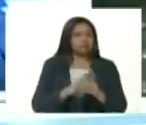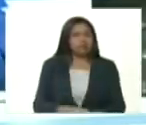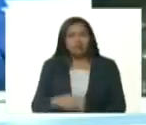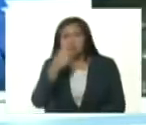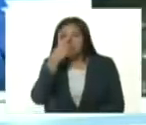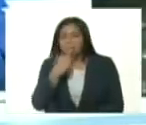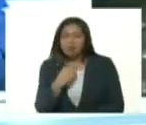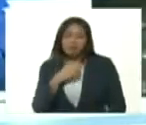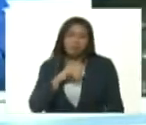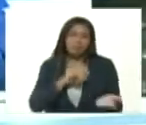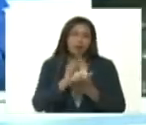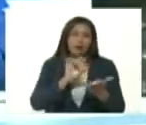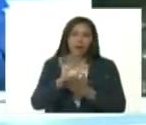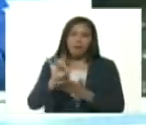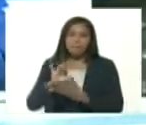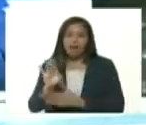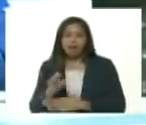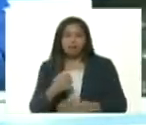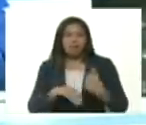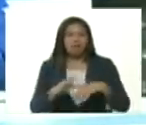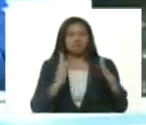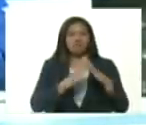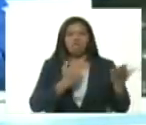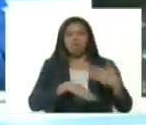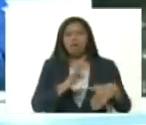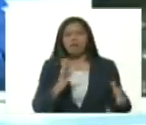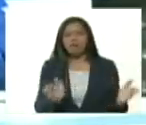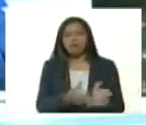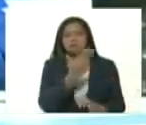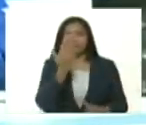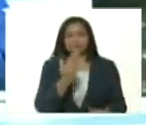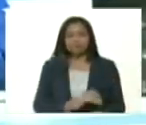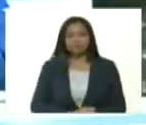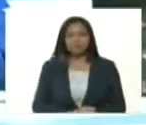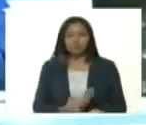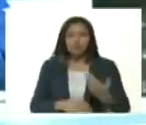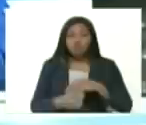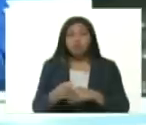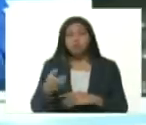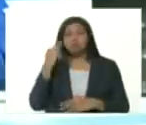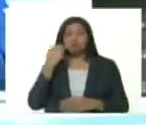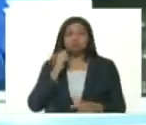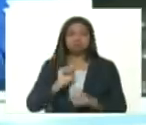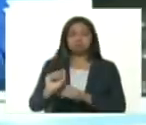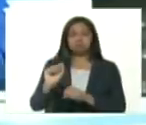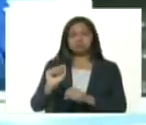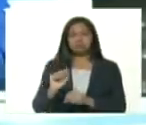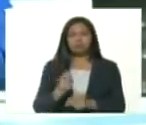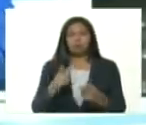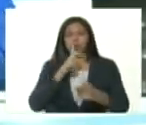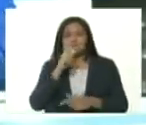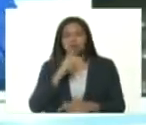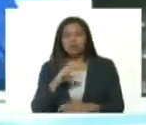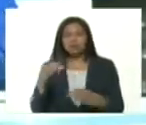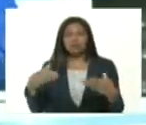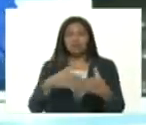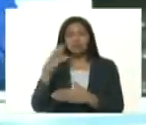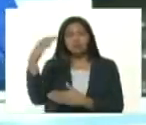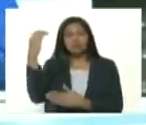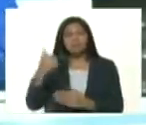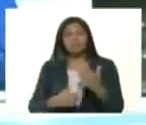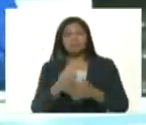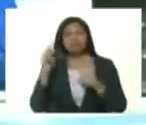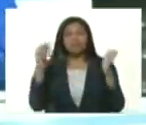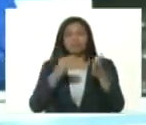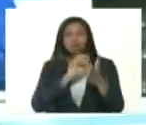la expulsión de sus habitaciones, de sus casas, huyendo del racismo de la oligarquía colombiana. Más de 6.000